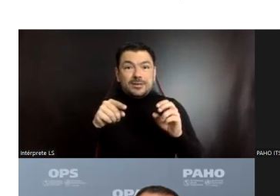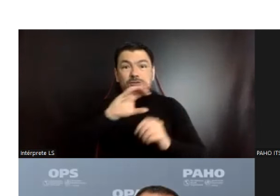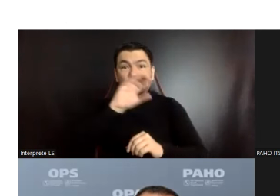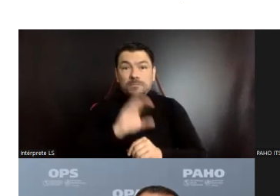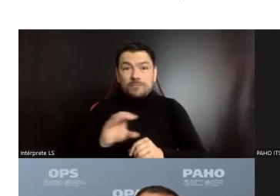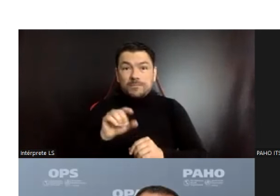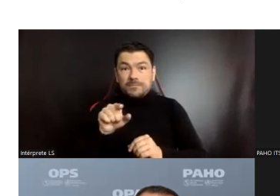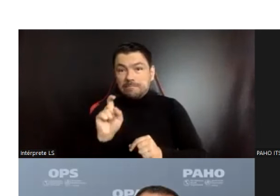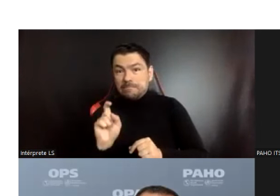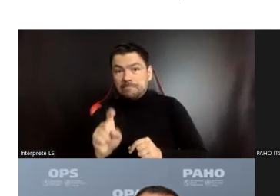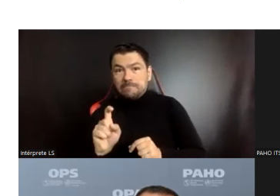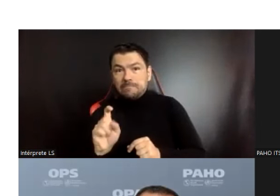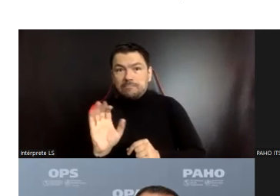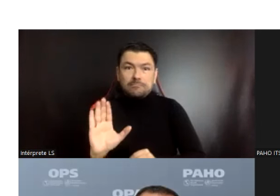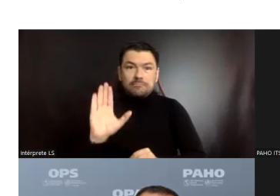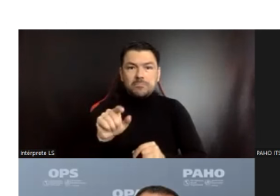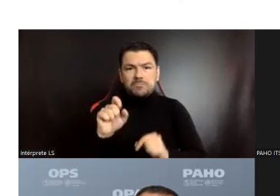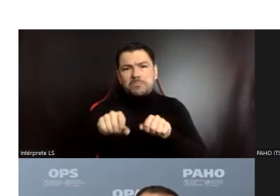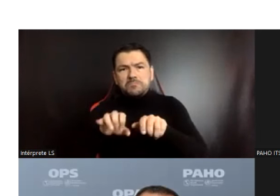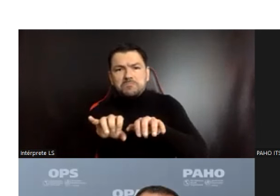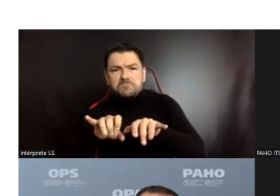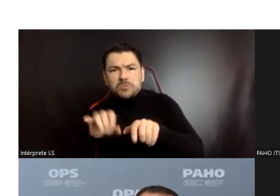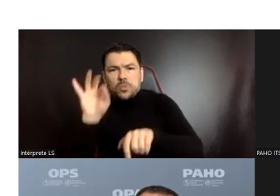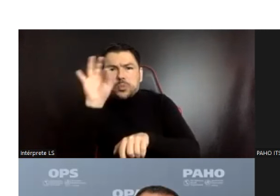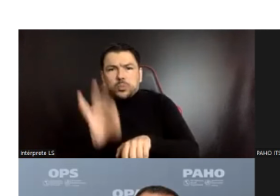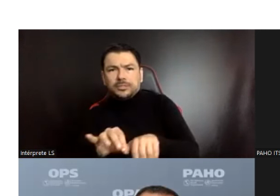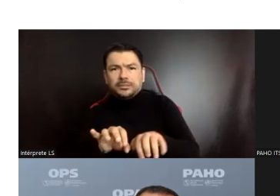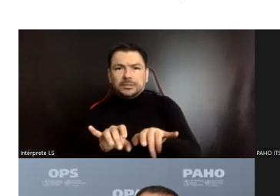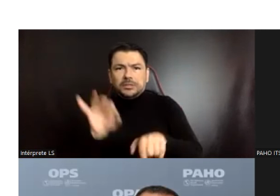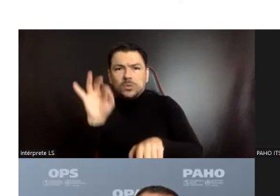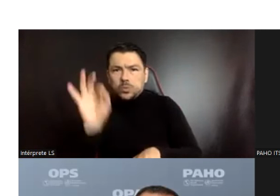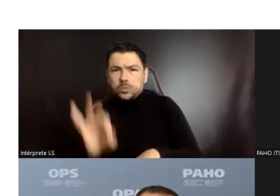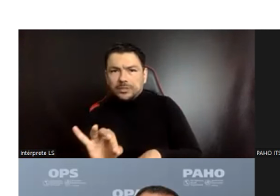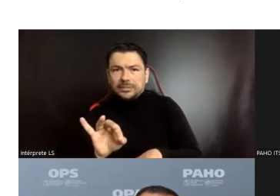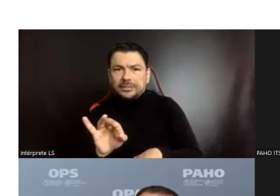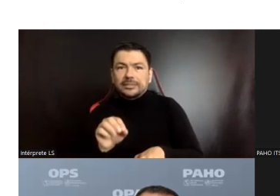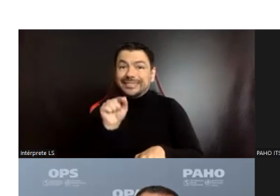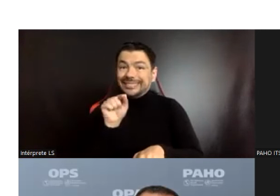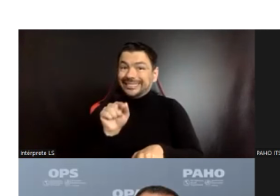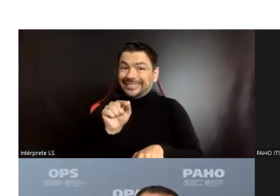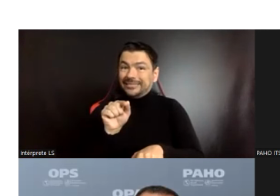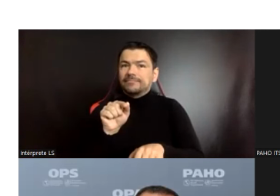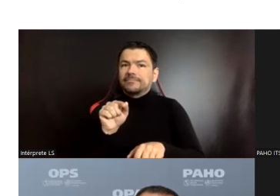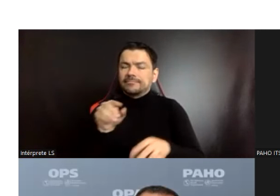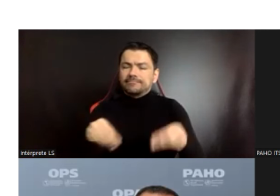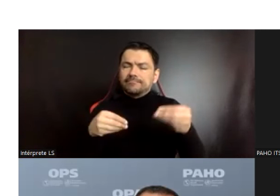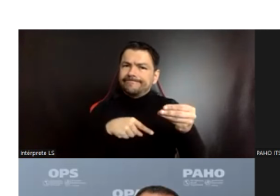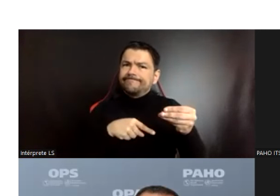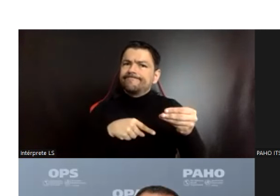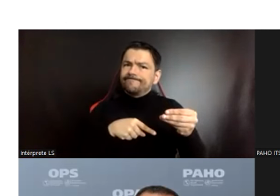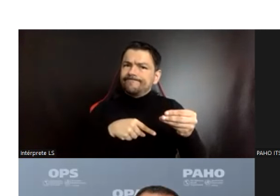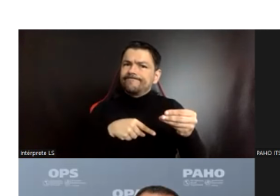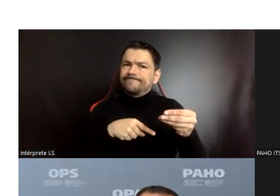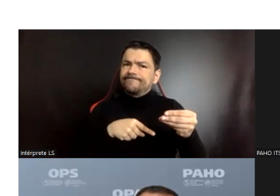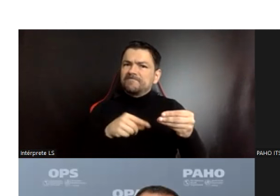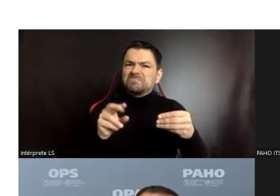y escriben cuál es su pregunta y estaremos trabajando con ellas en los siguientes 25 a 30 minutos